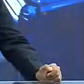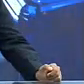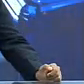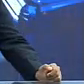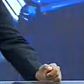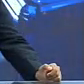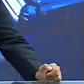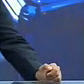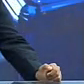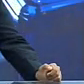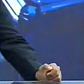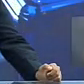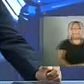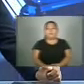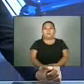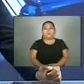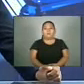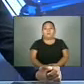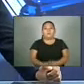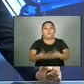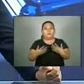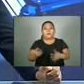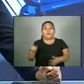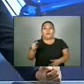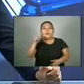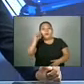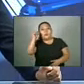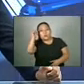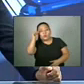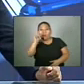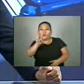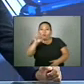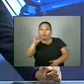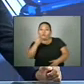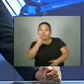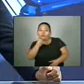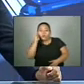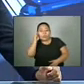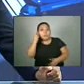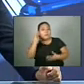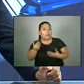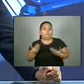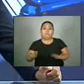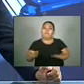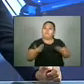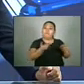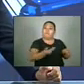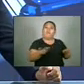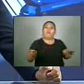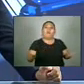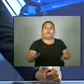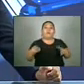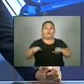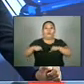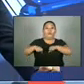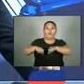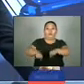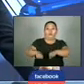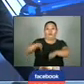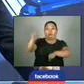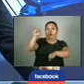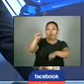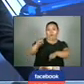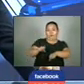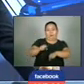Seguimos con más en Noticiero Hechos. Más de 150 adultos mayores fueron beneficiados con un donativo que realizó Super Selectos y dos empresas más.